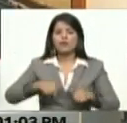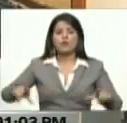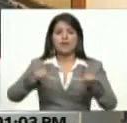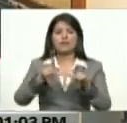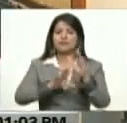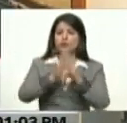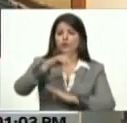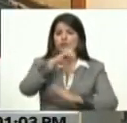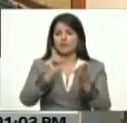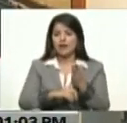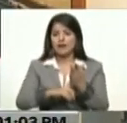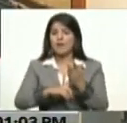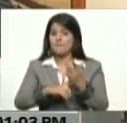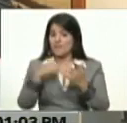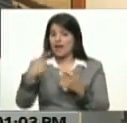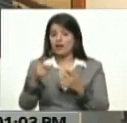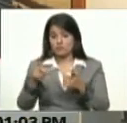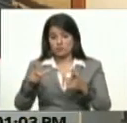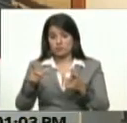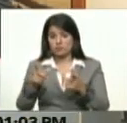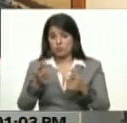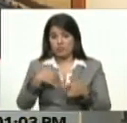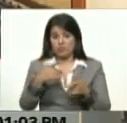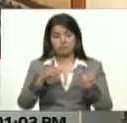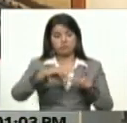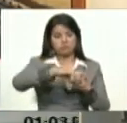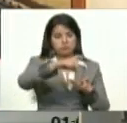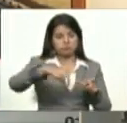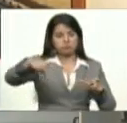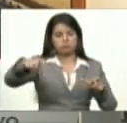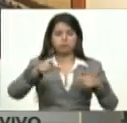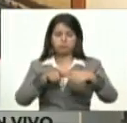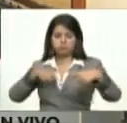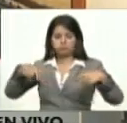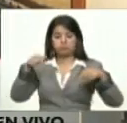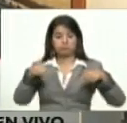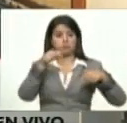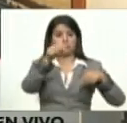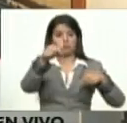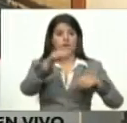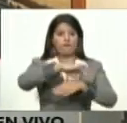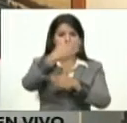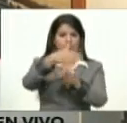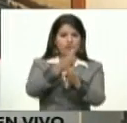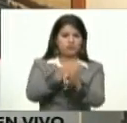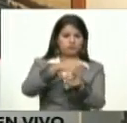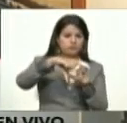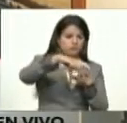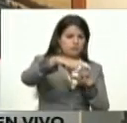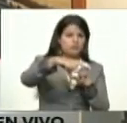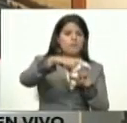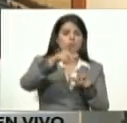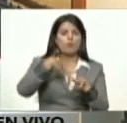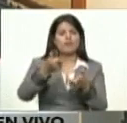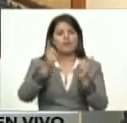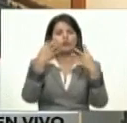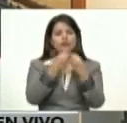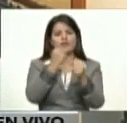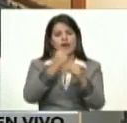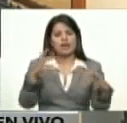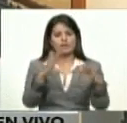integral conformadas por espacios geográficos que se agrupan por su vinculación limítrofe, refuerza la